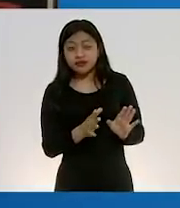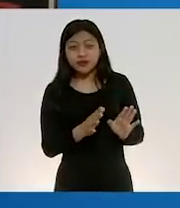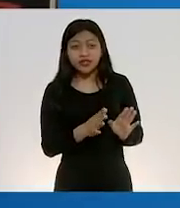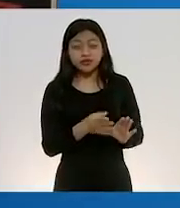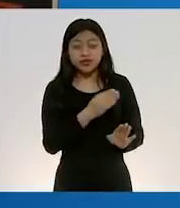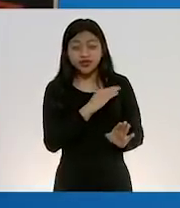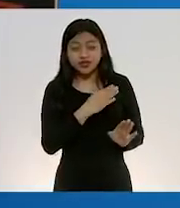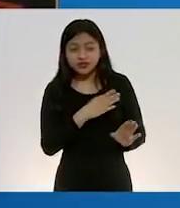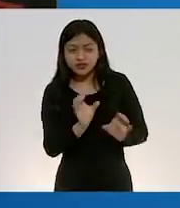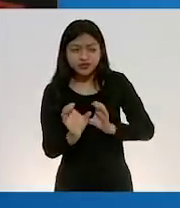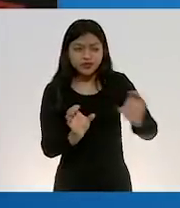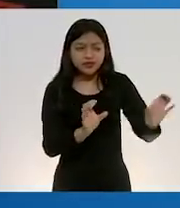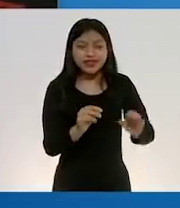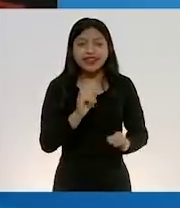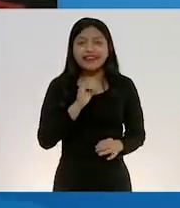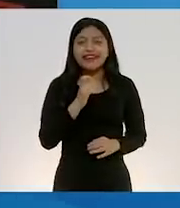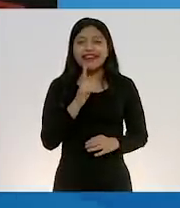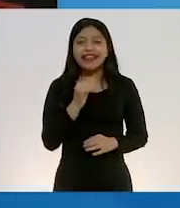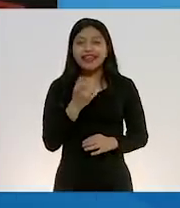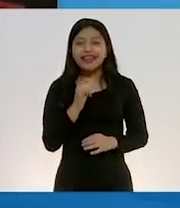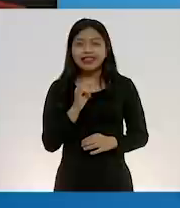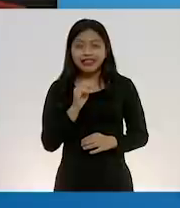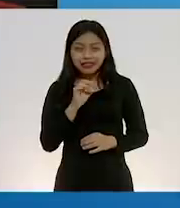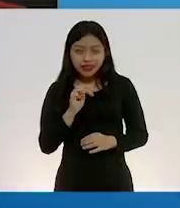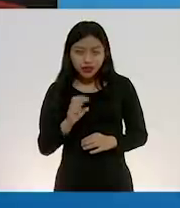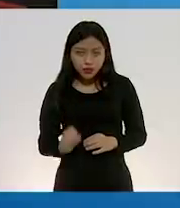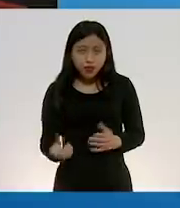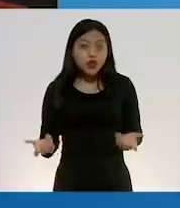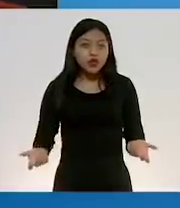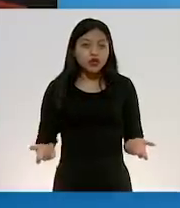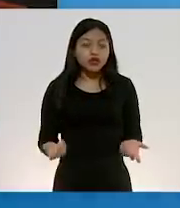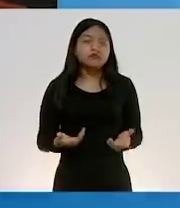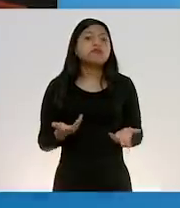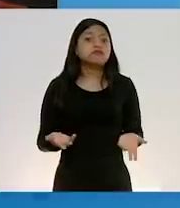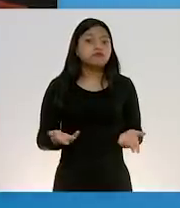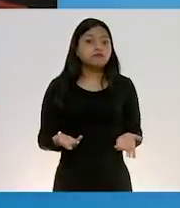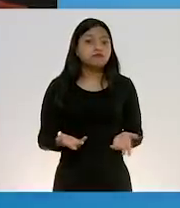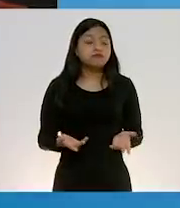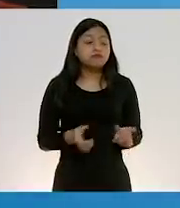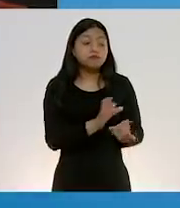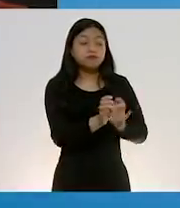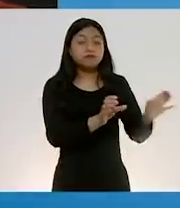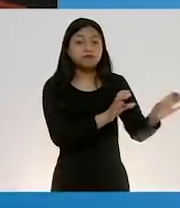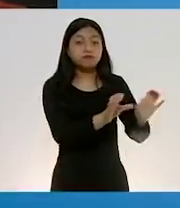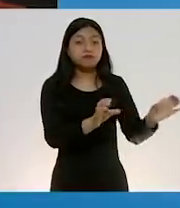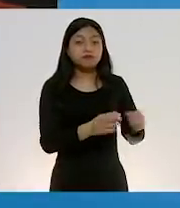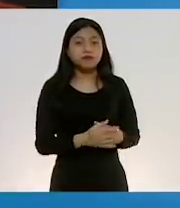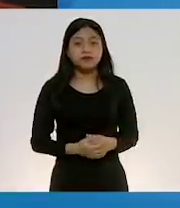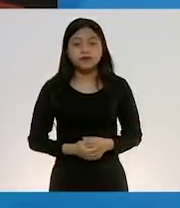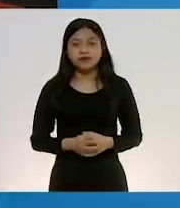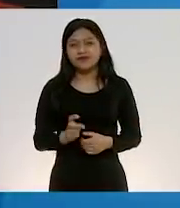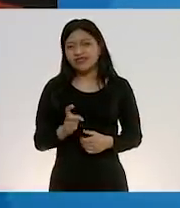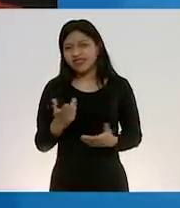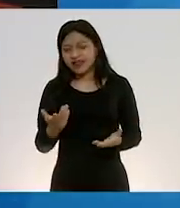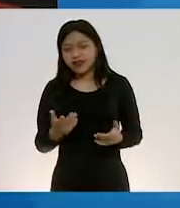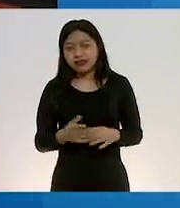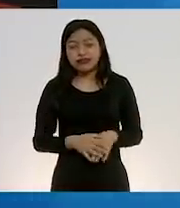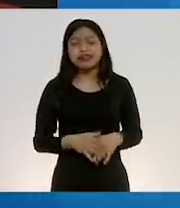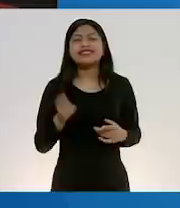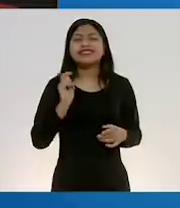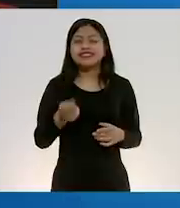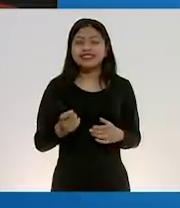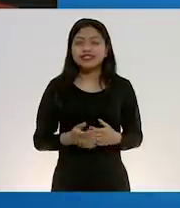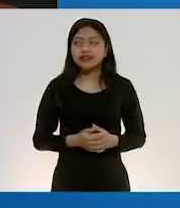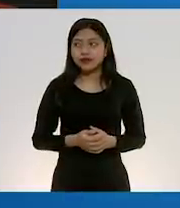españoles. Y la ilegitimidad entre los españoles de la Veracruz es el 30%. Es decir, es más